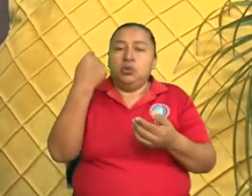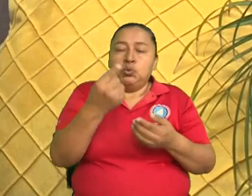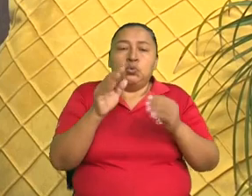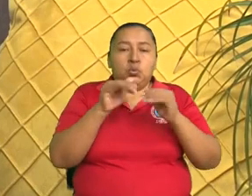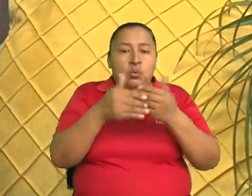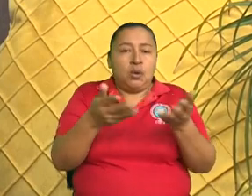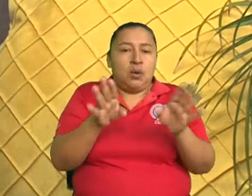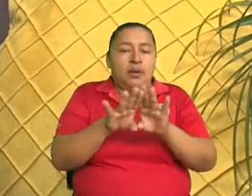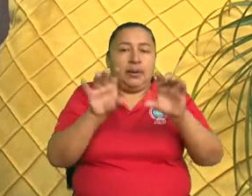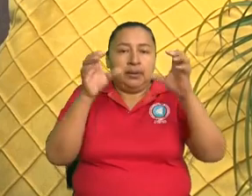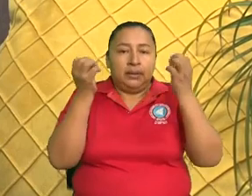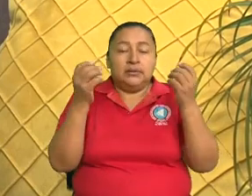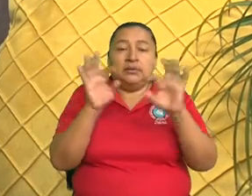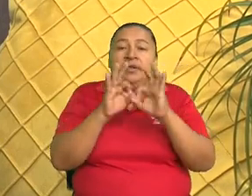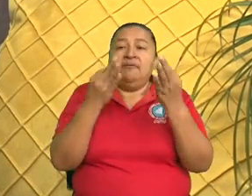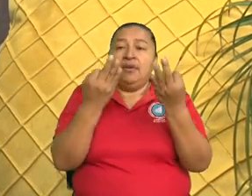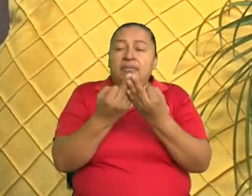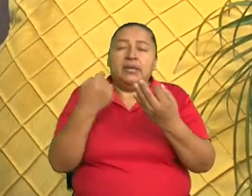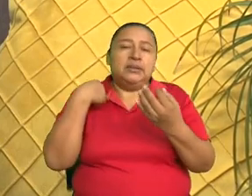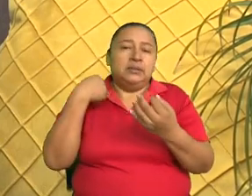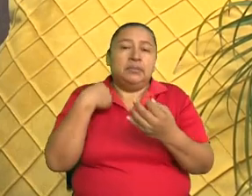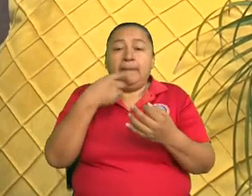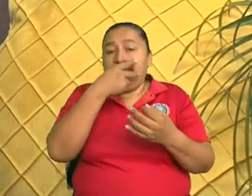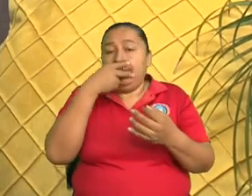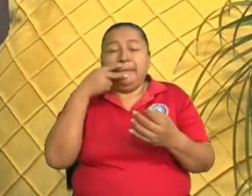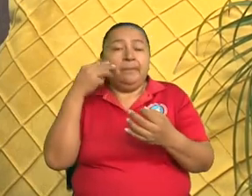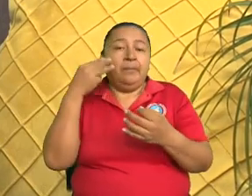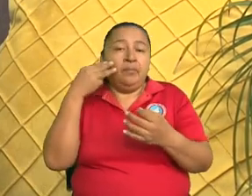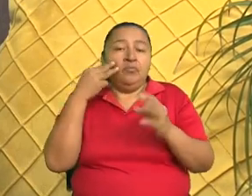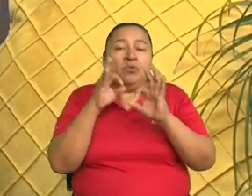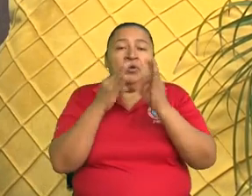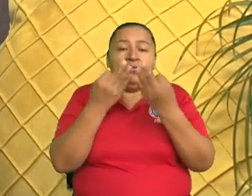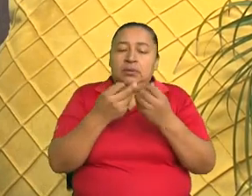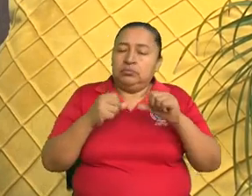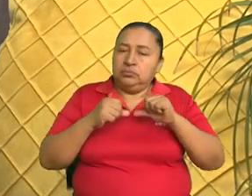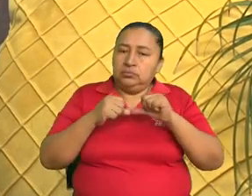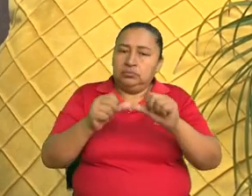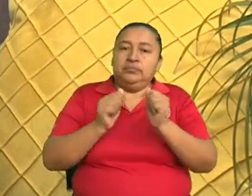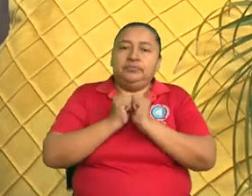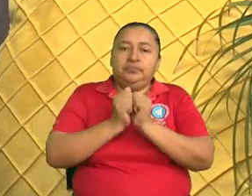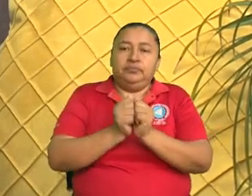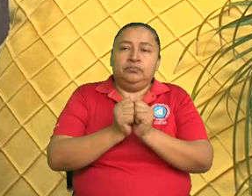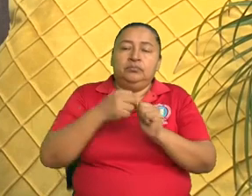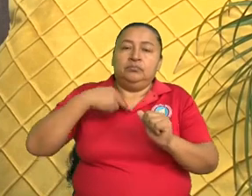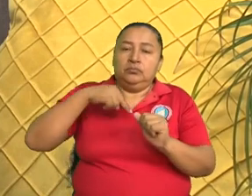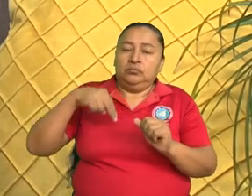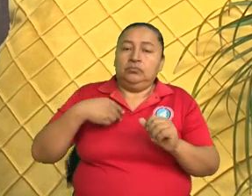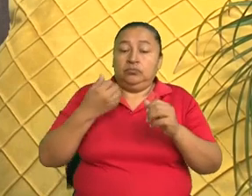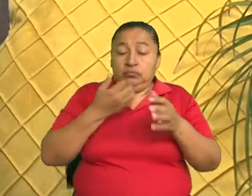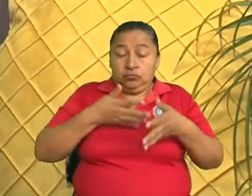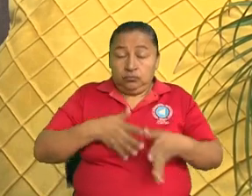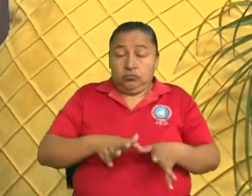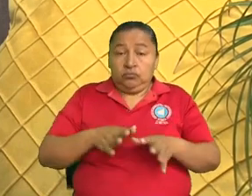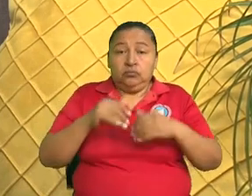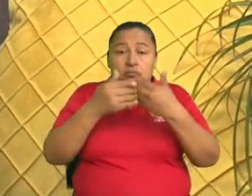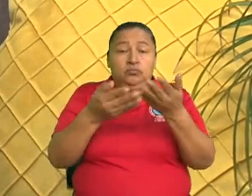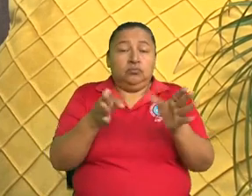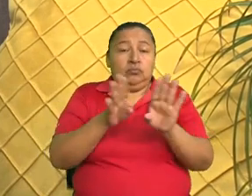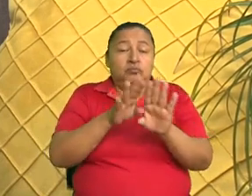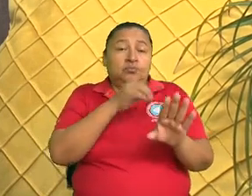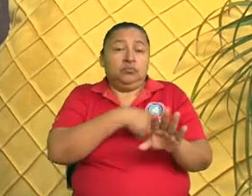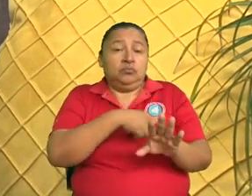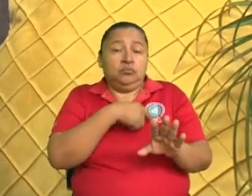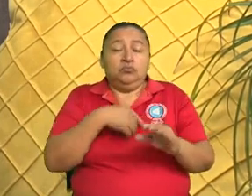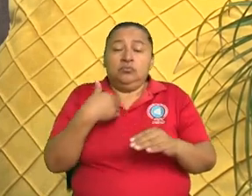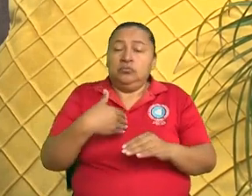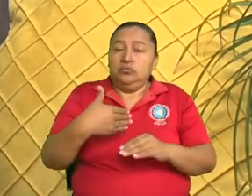clase, a las familias, sobre todo a las madres y a los padres de familia, a seguir acompañando a nuestros hijos en la aula, en las escuelas, en su proceso